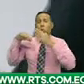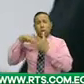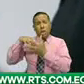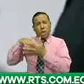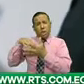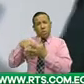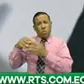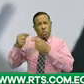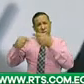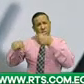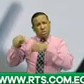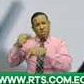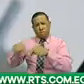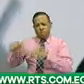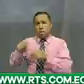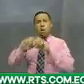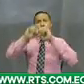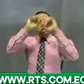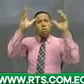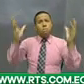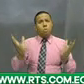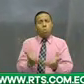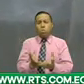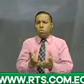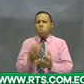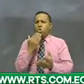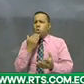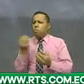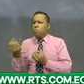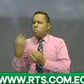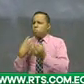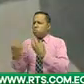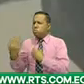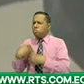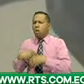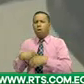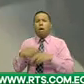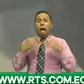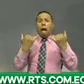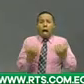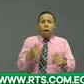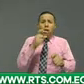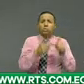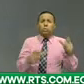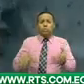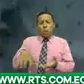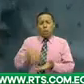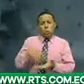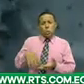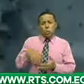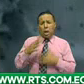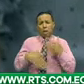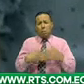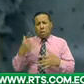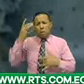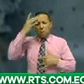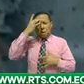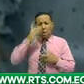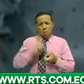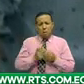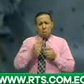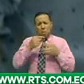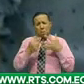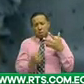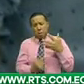que han sido vacunadas en el mundo. Por lo tanto, dudas sobre los efectos secundarios que podrían ocasionar a la población ecuatoriana el suministro